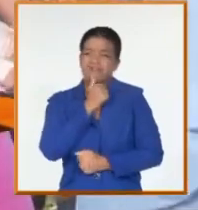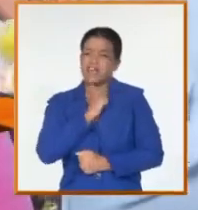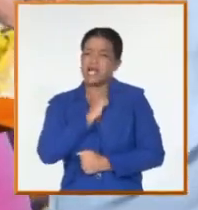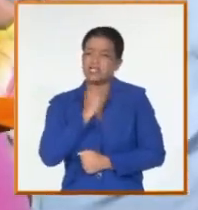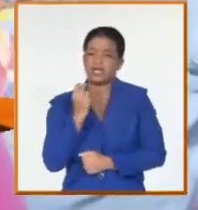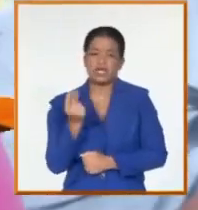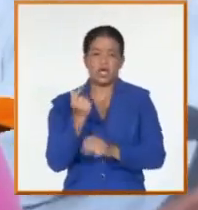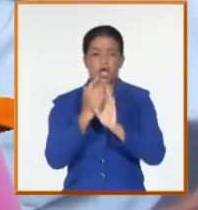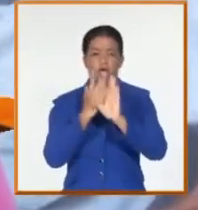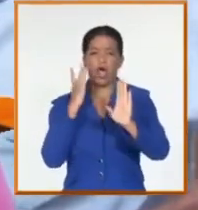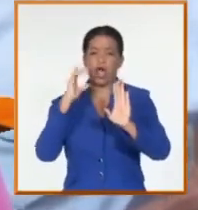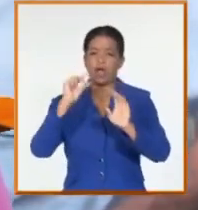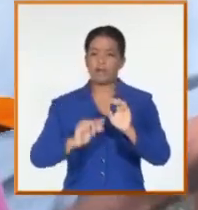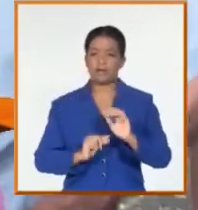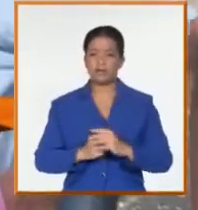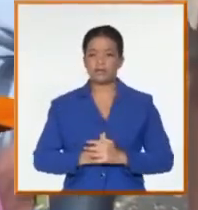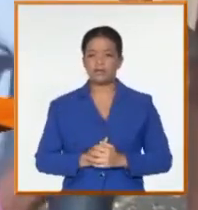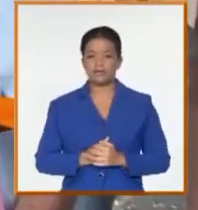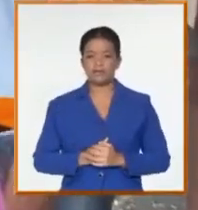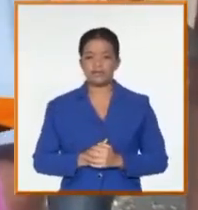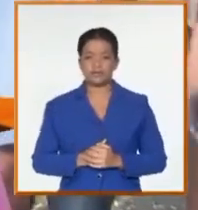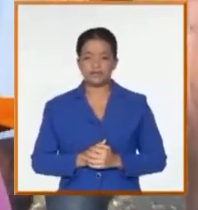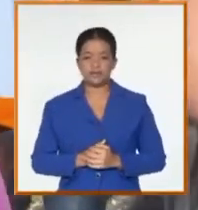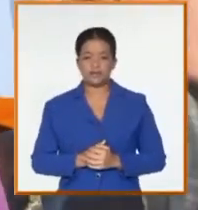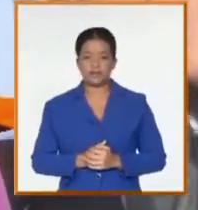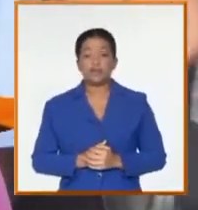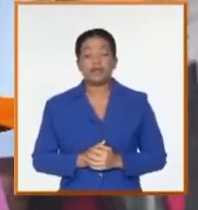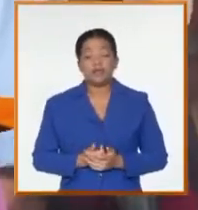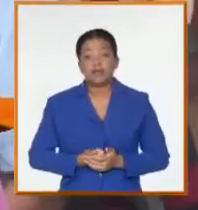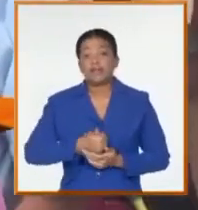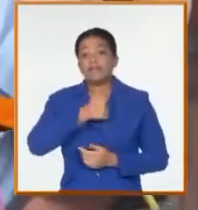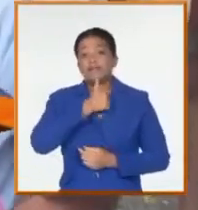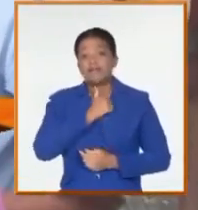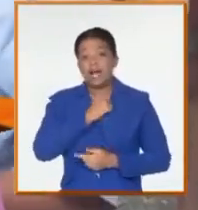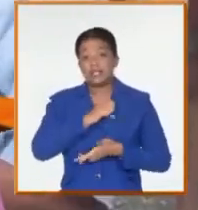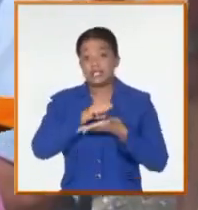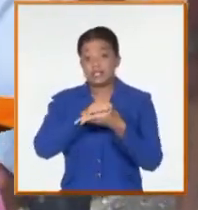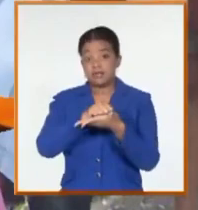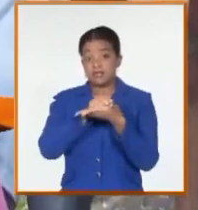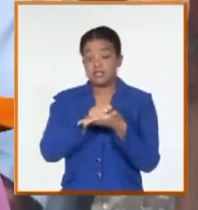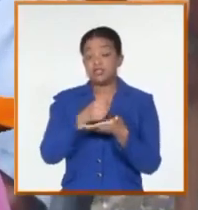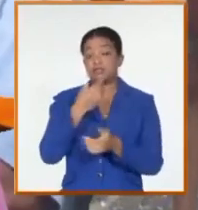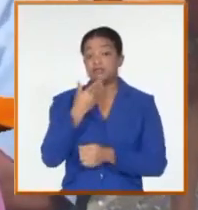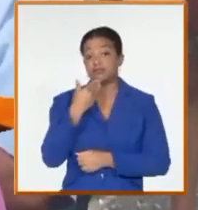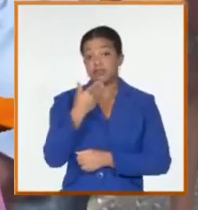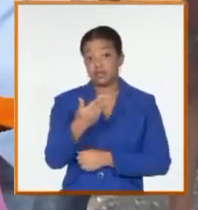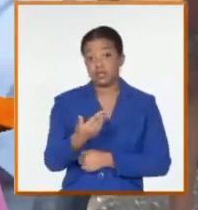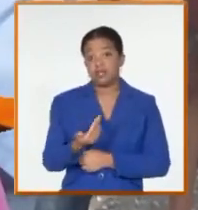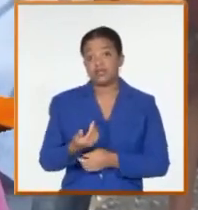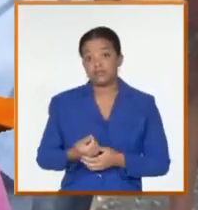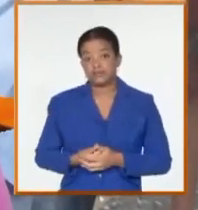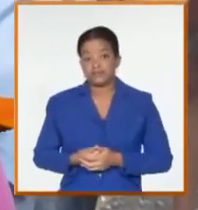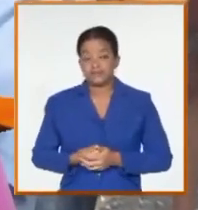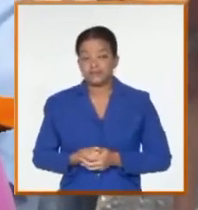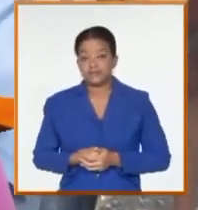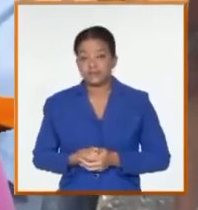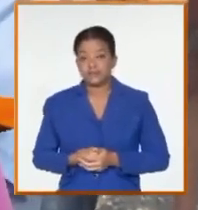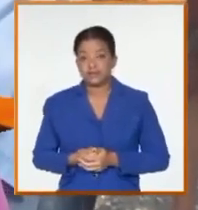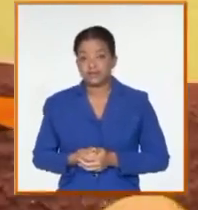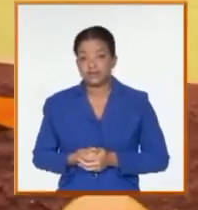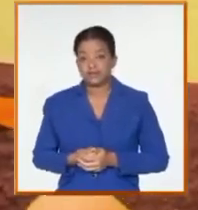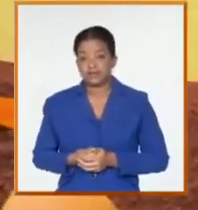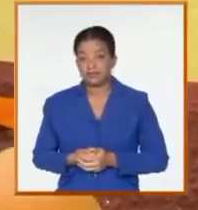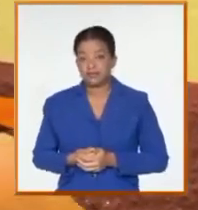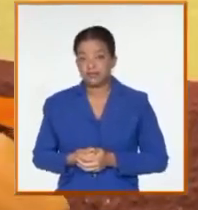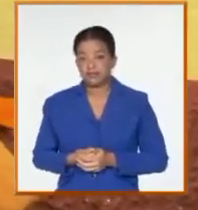disminuye una ventaja porque así tienes otro servicio puede tener la posibilidad que no sea nada más